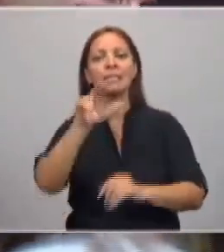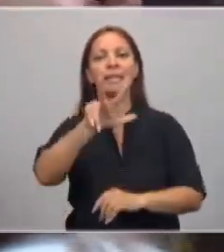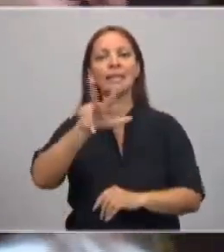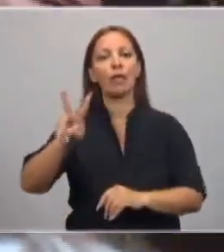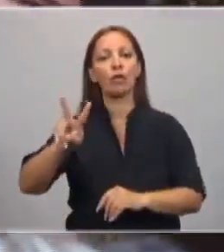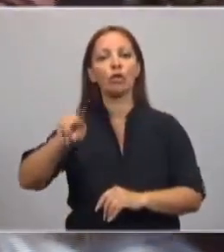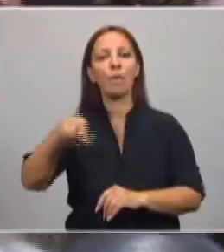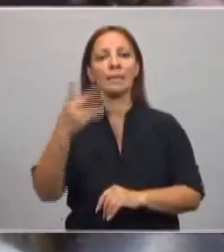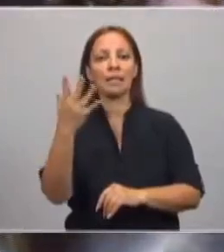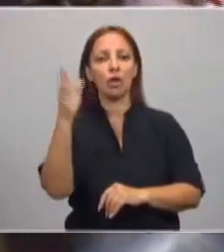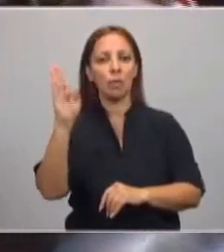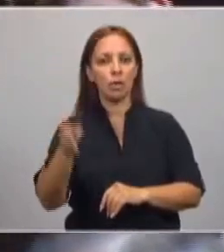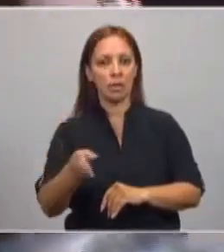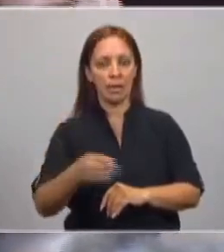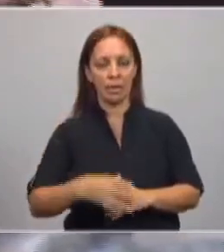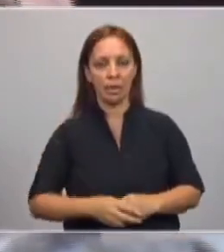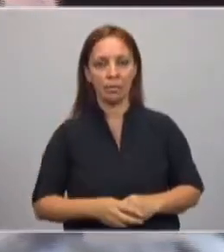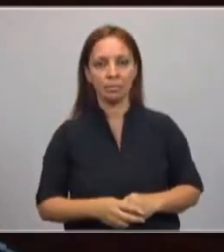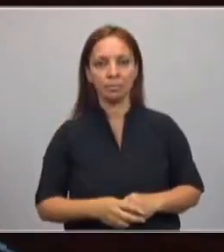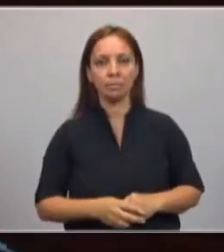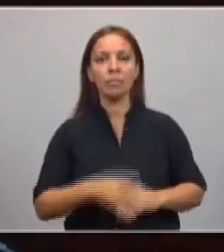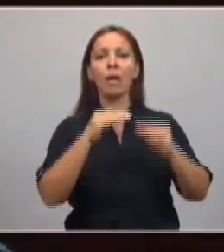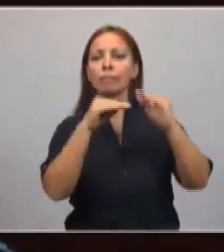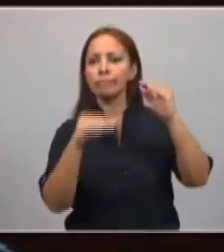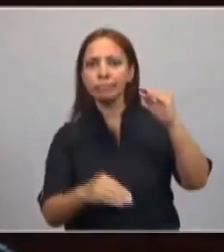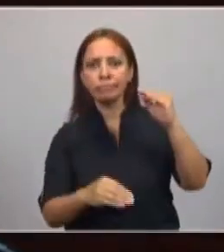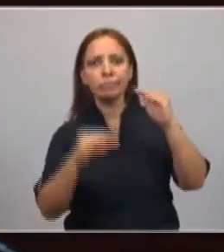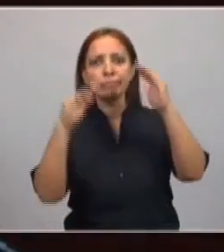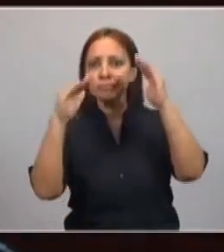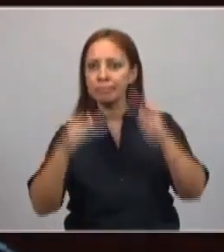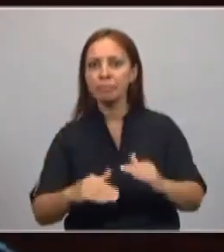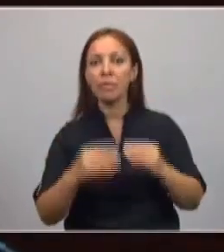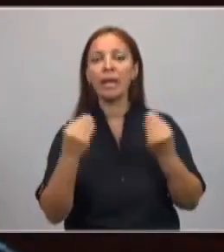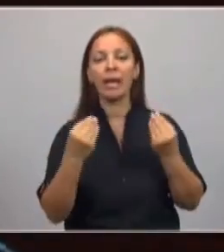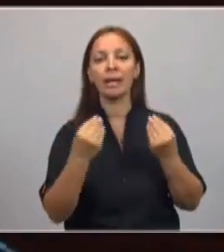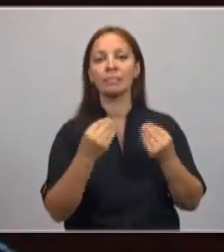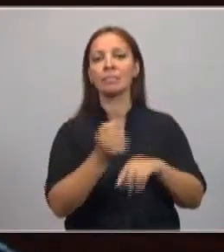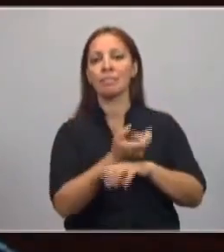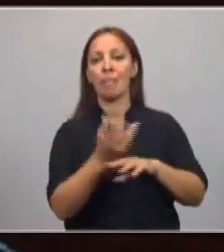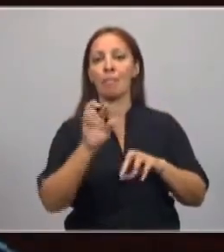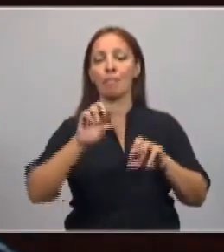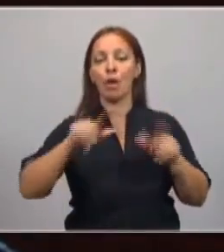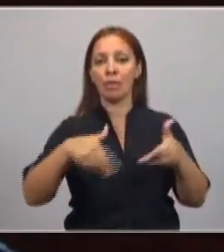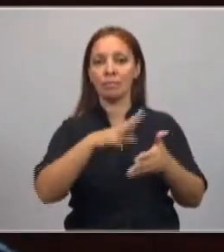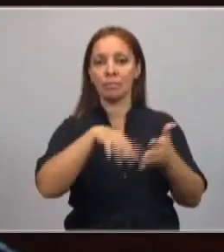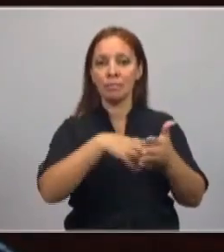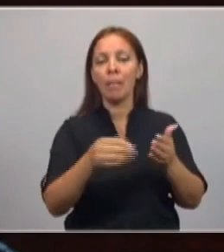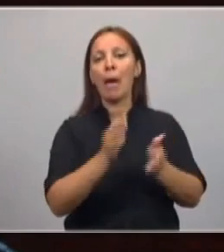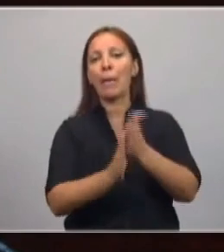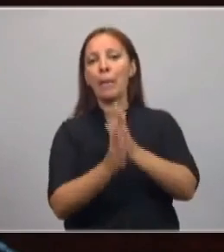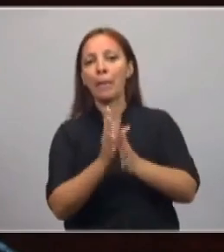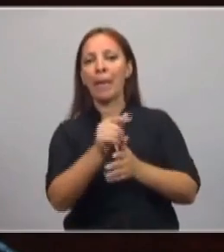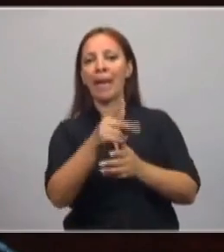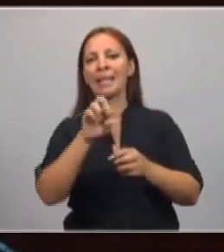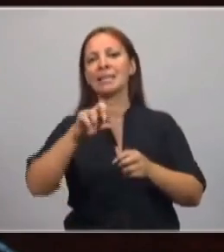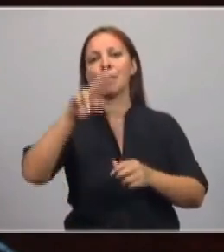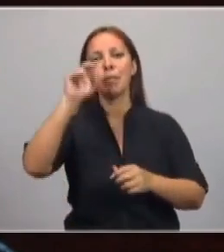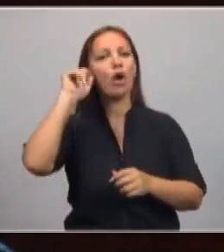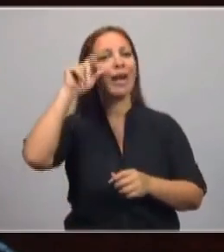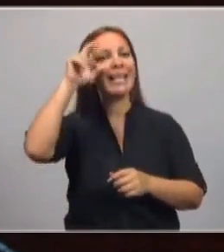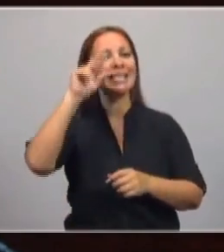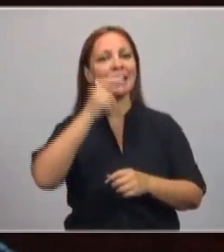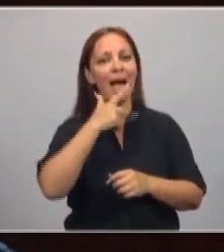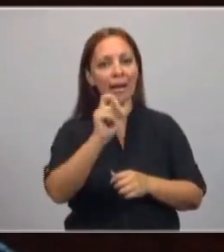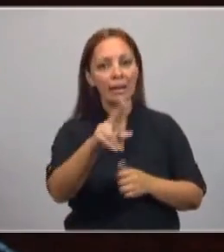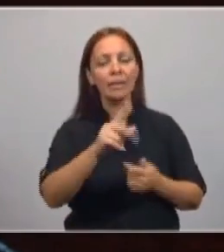32,5% en términos reales. Cayeron los programas sociales, como el Potenciar, las becas Progresar, la atención médica a beneficiarios